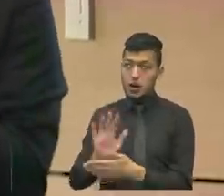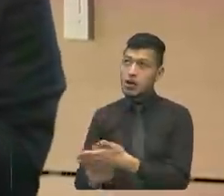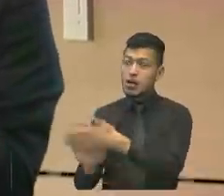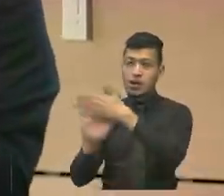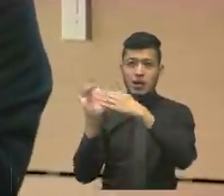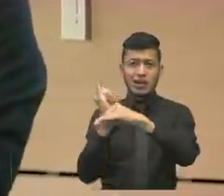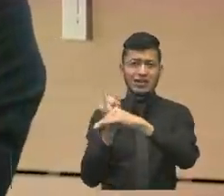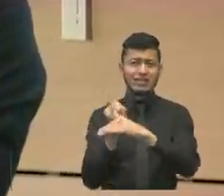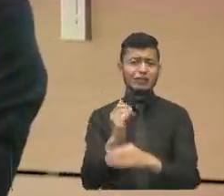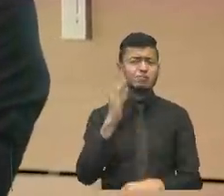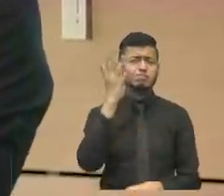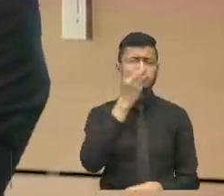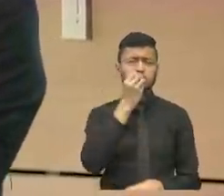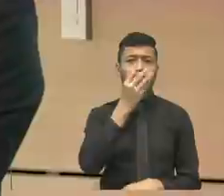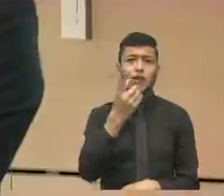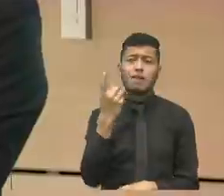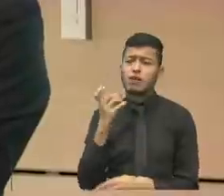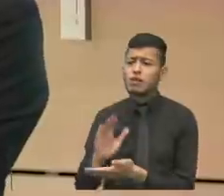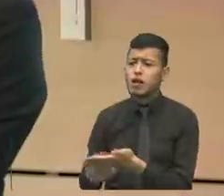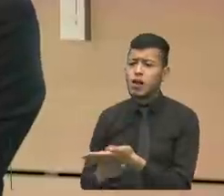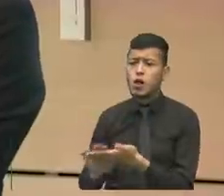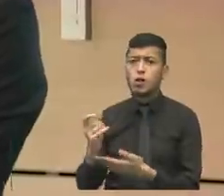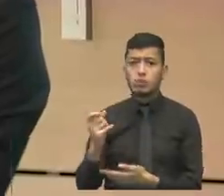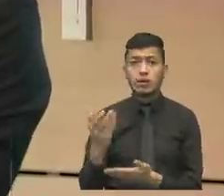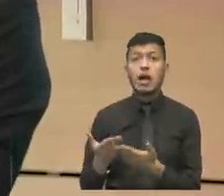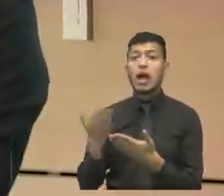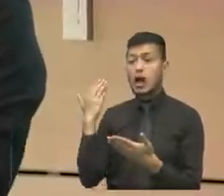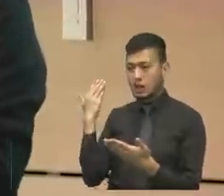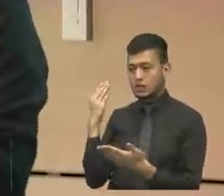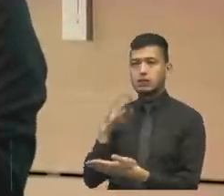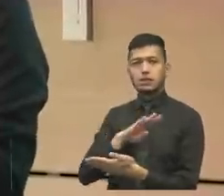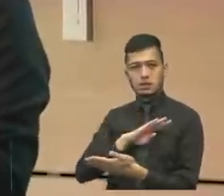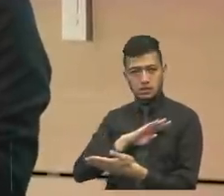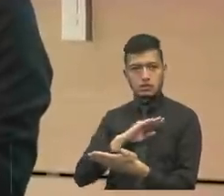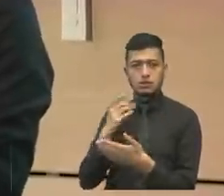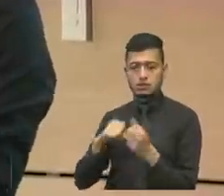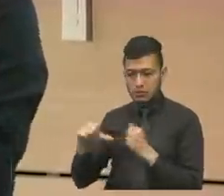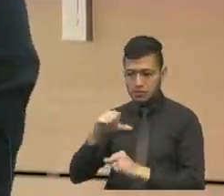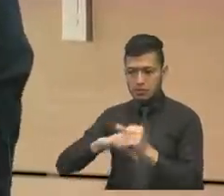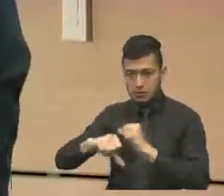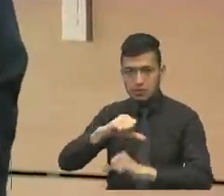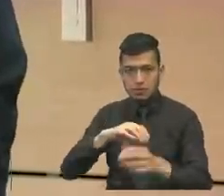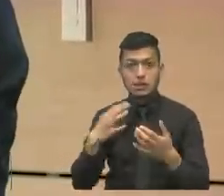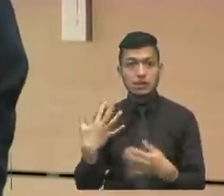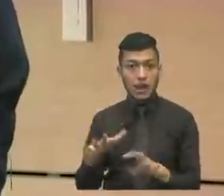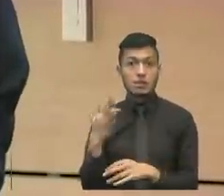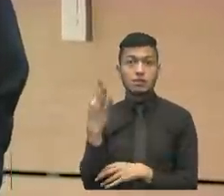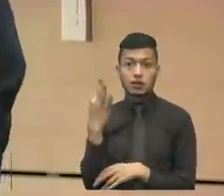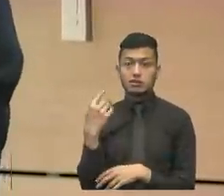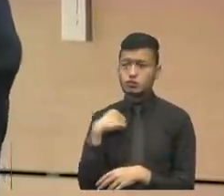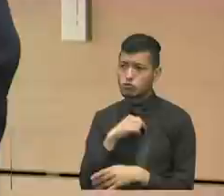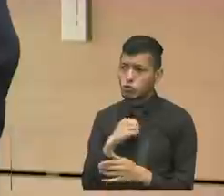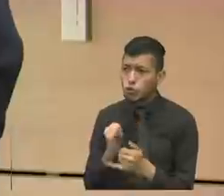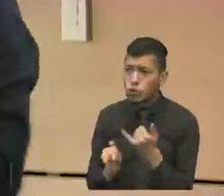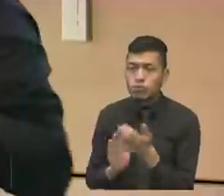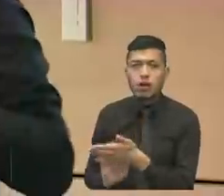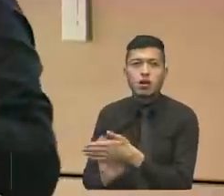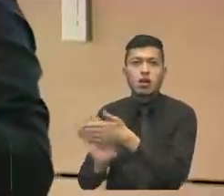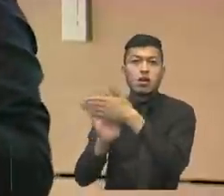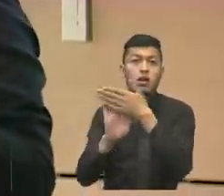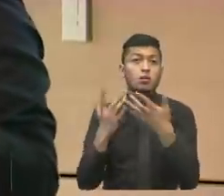falta la última parte. Ya las anteriores administraciones hicieron 3. Nosotros vamos a hacer la última. Pero ya, como está,